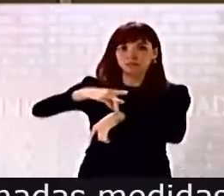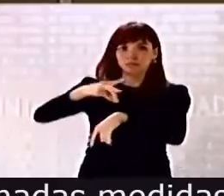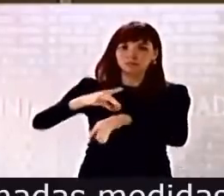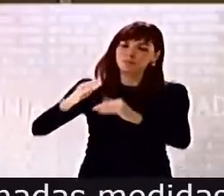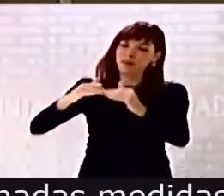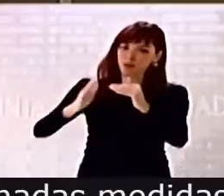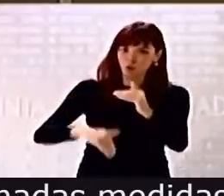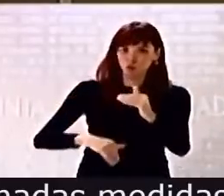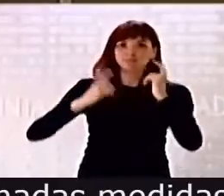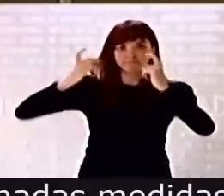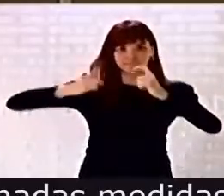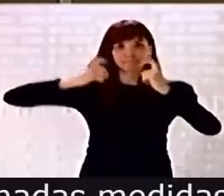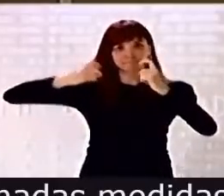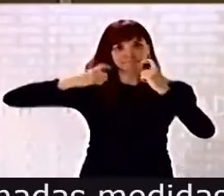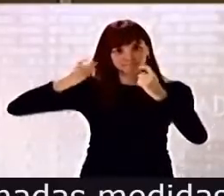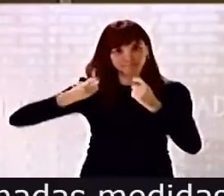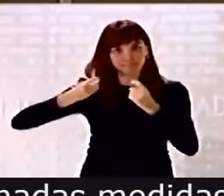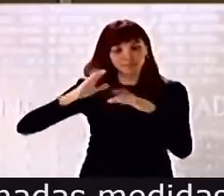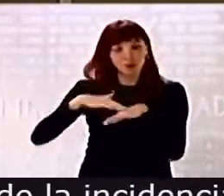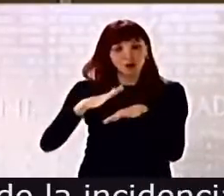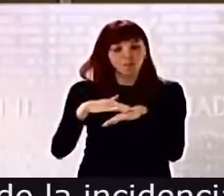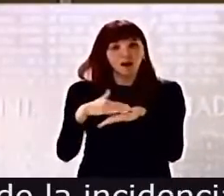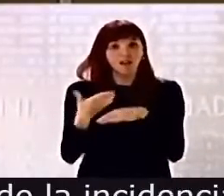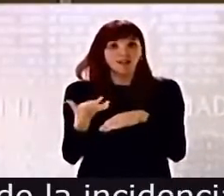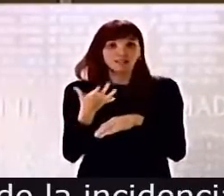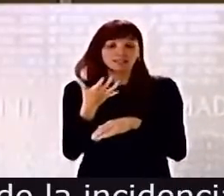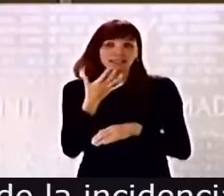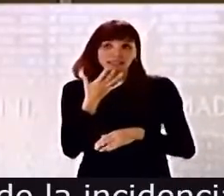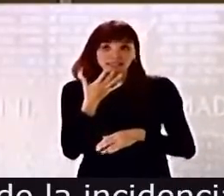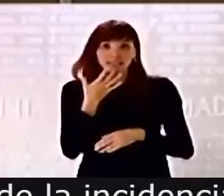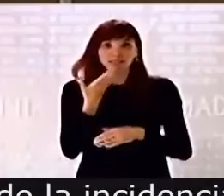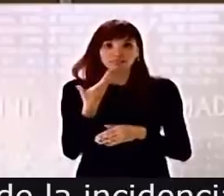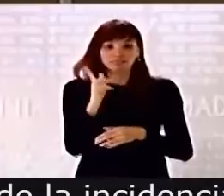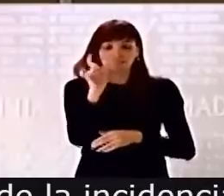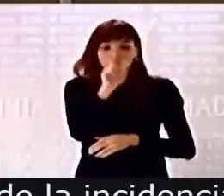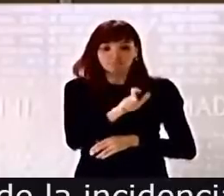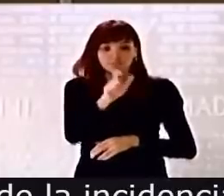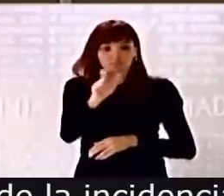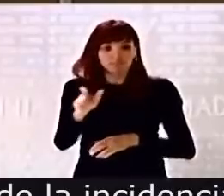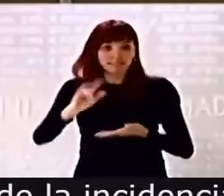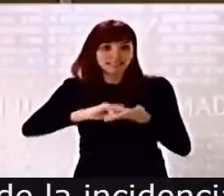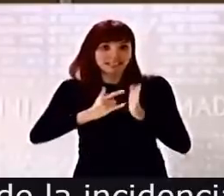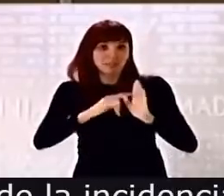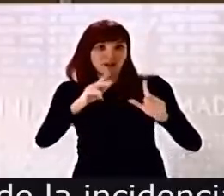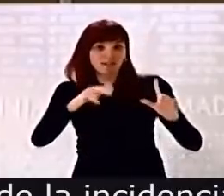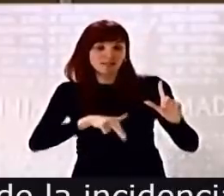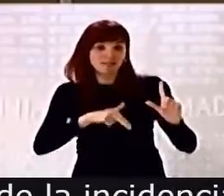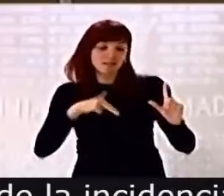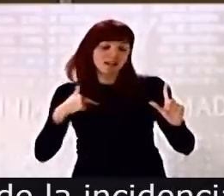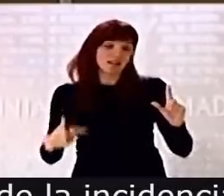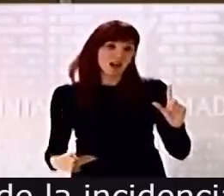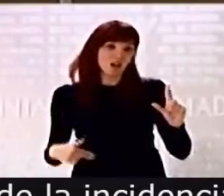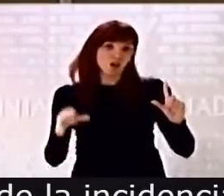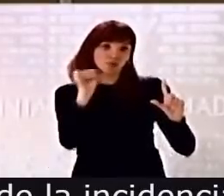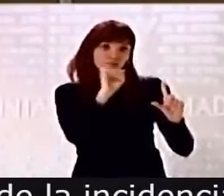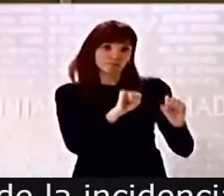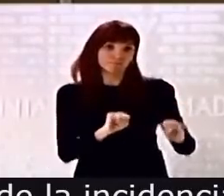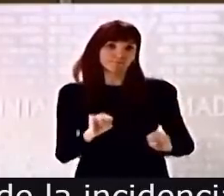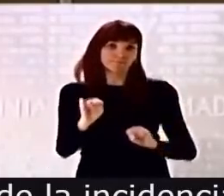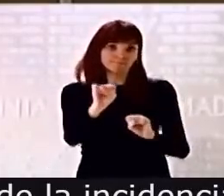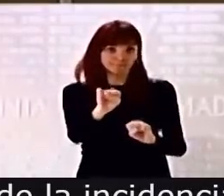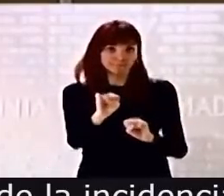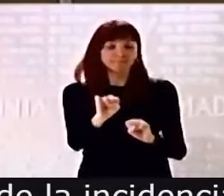acumulada para que protejamos al sistema sanitario y en